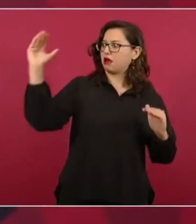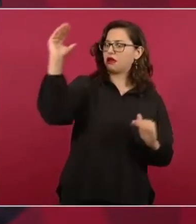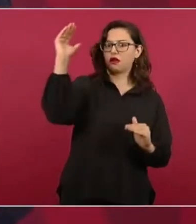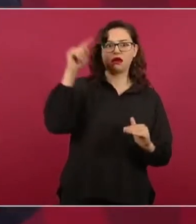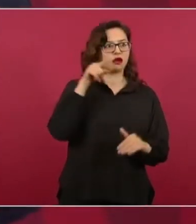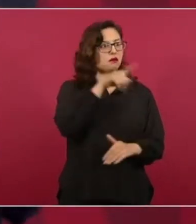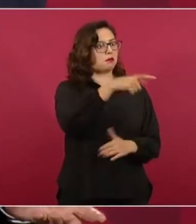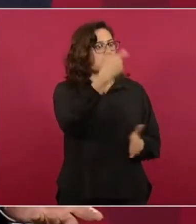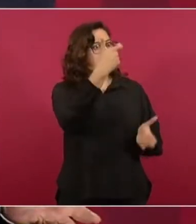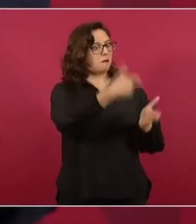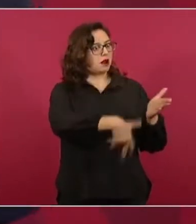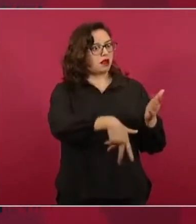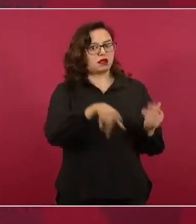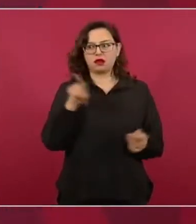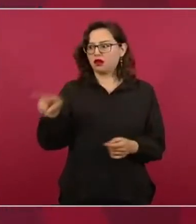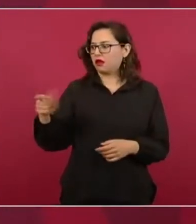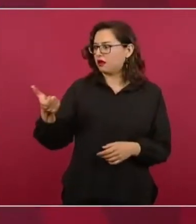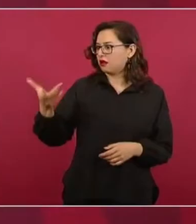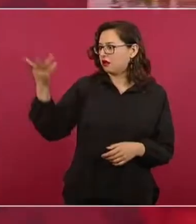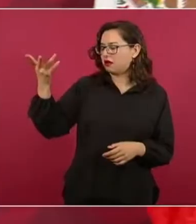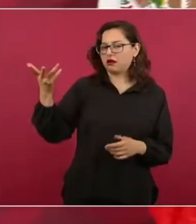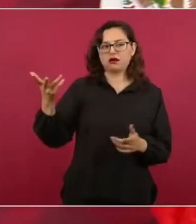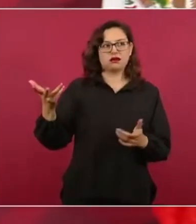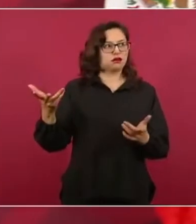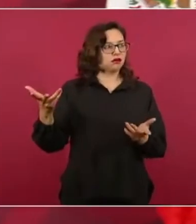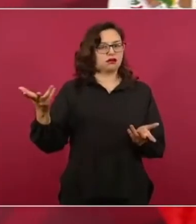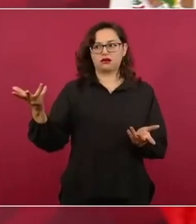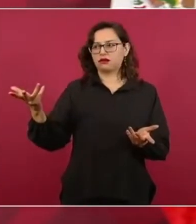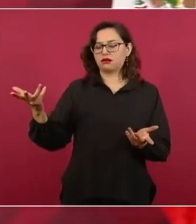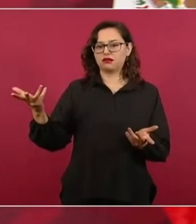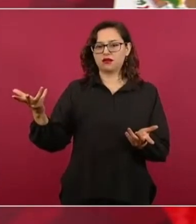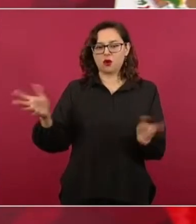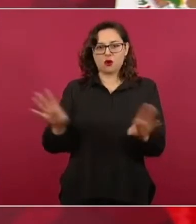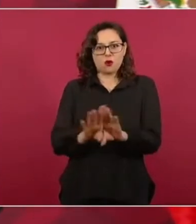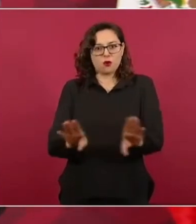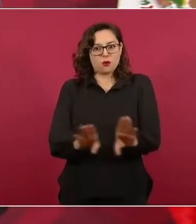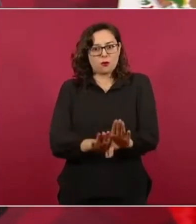Entonces, si la Corte declara que eso